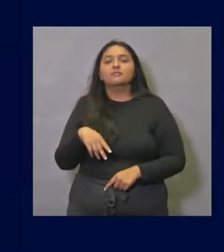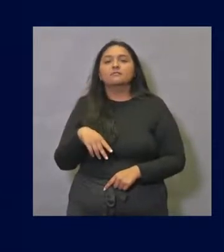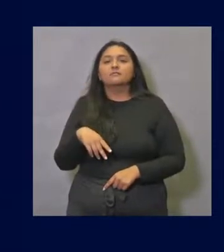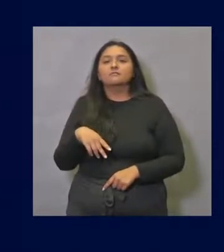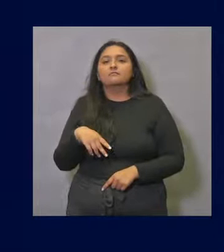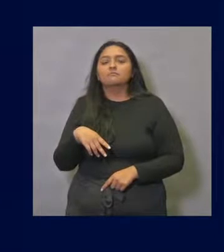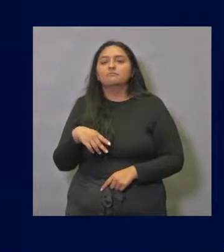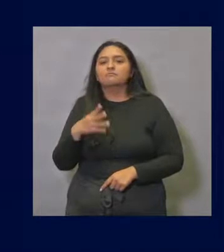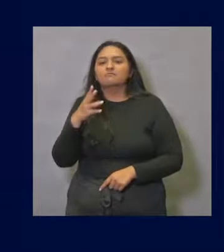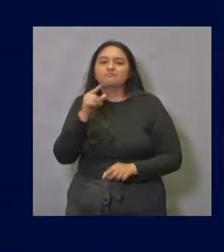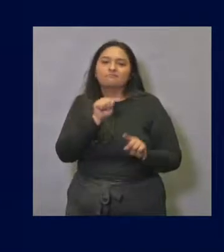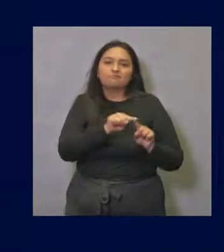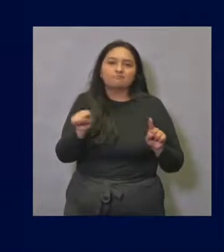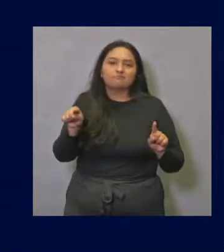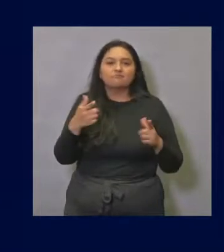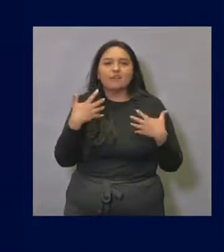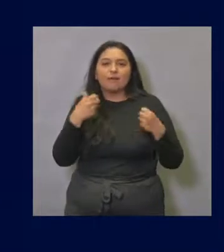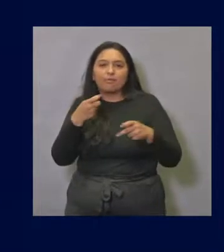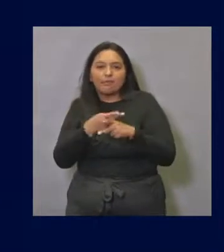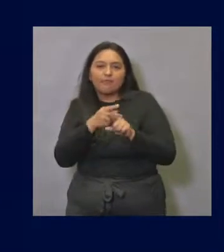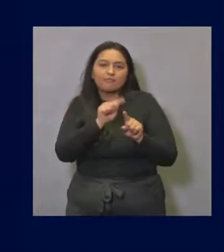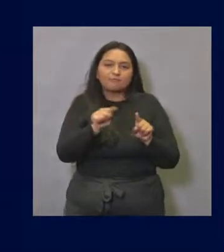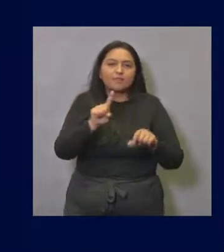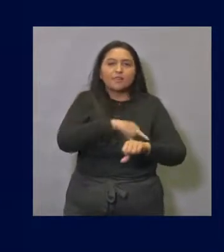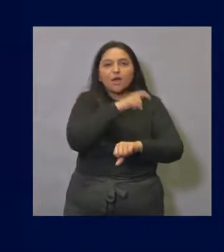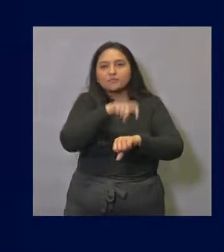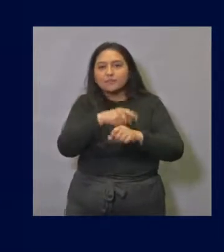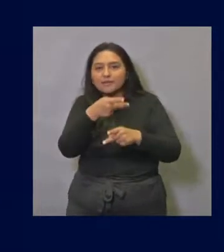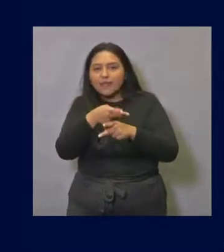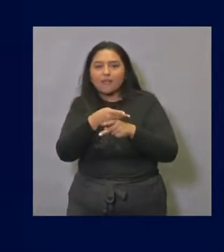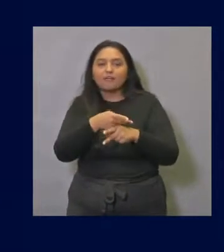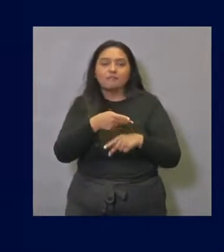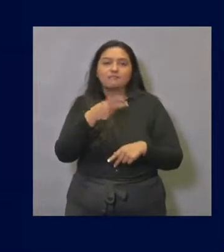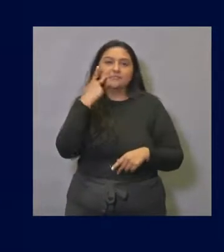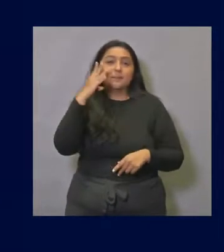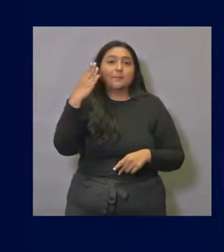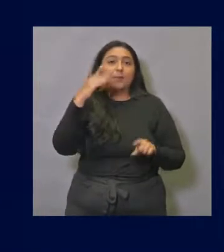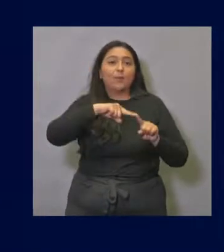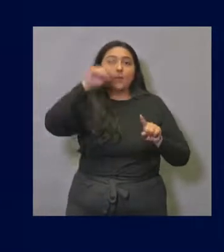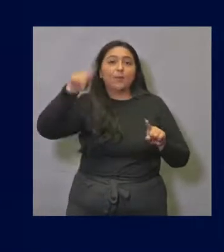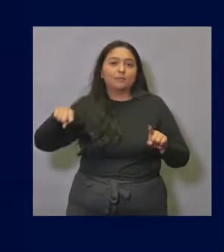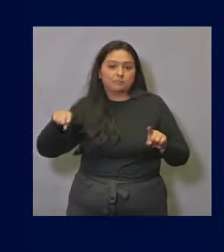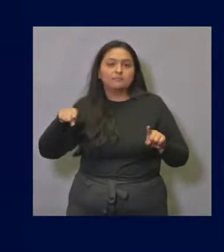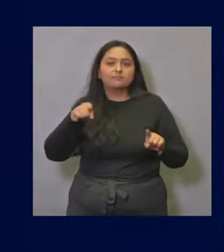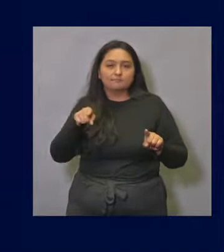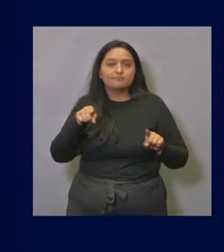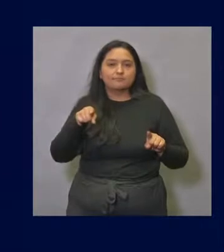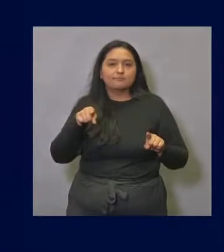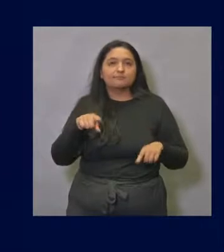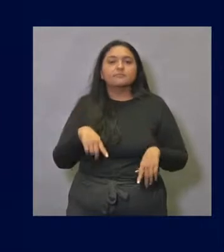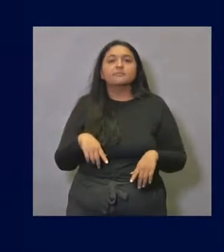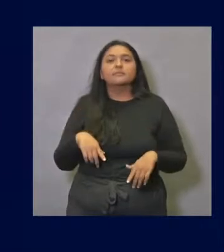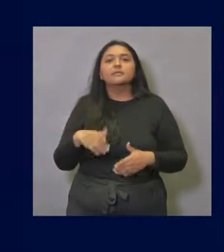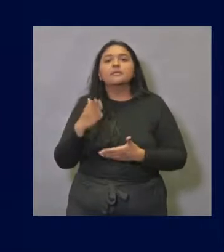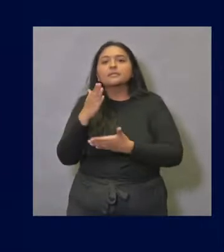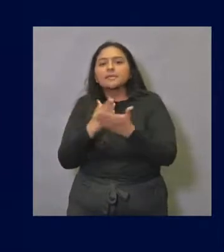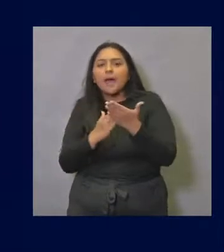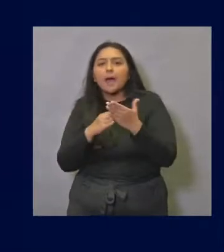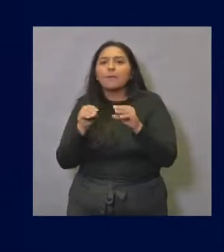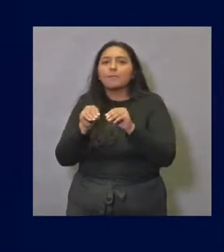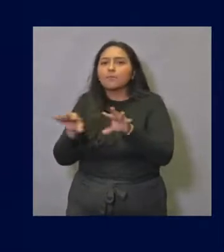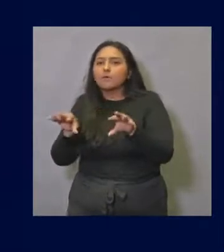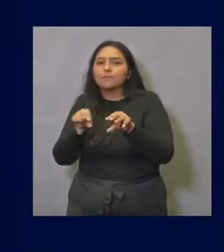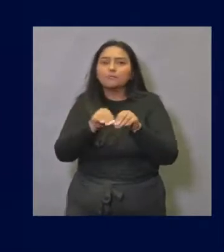otros entornos residenciales, representados por la línea azul. Algunos de estos brotes son solo entre